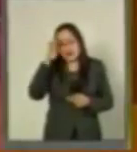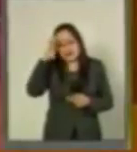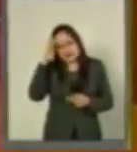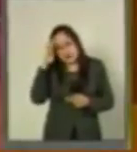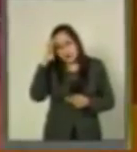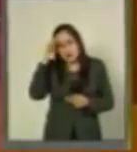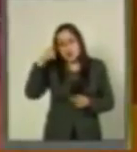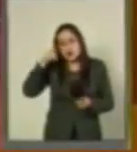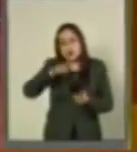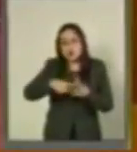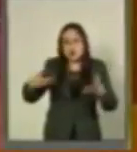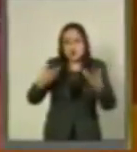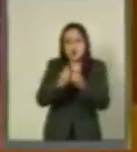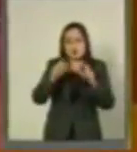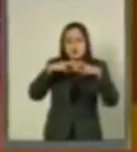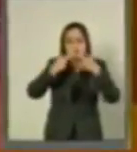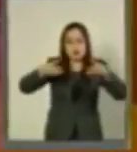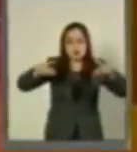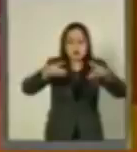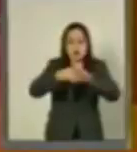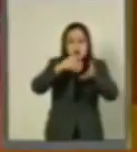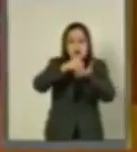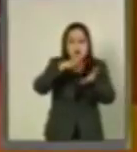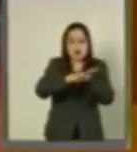que se podía reunir con